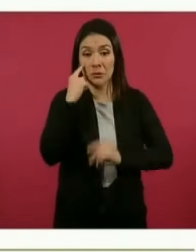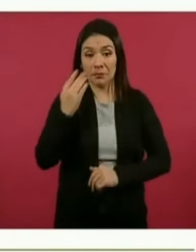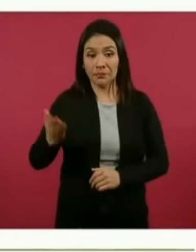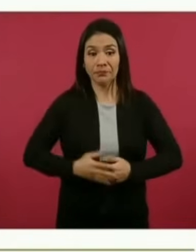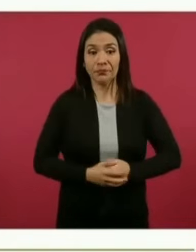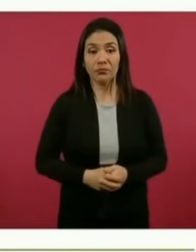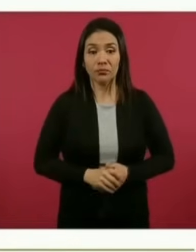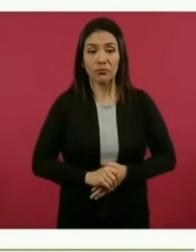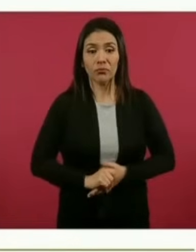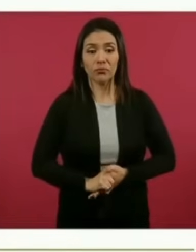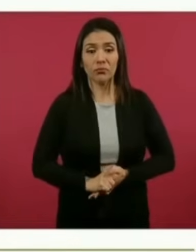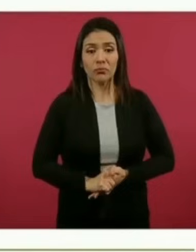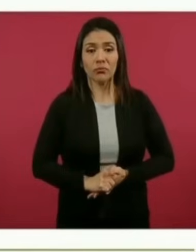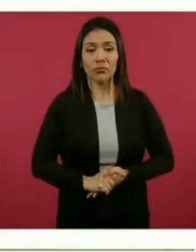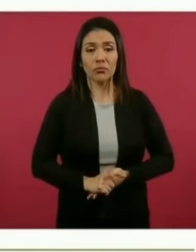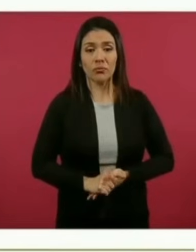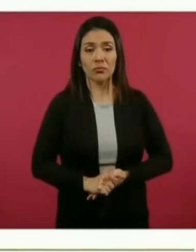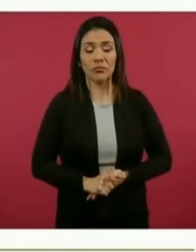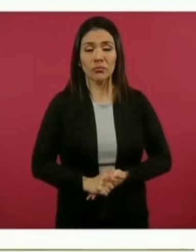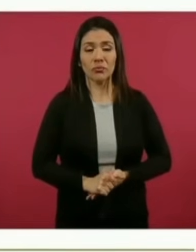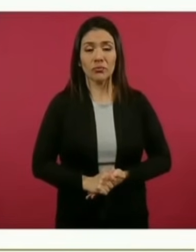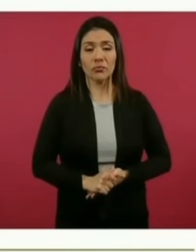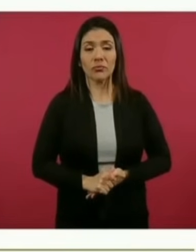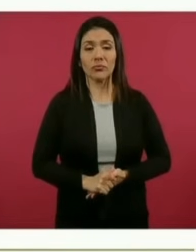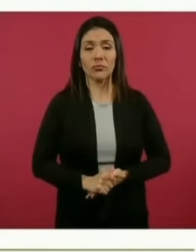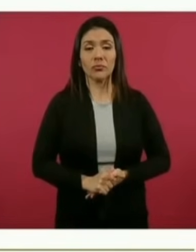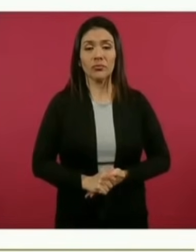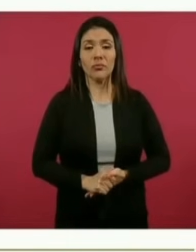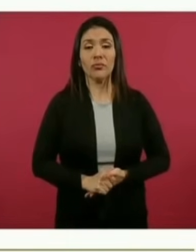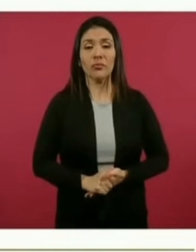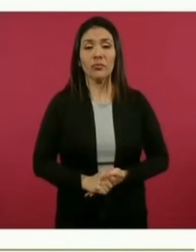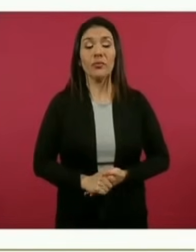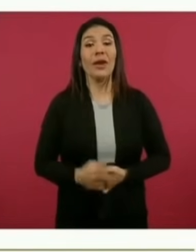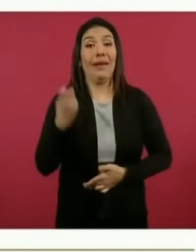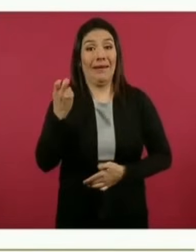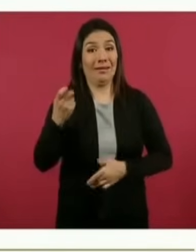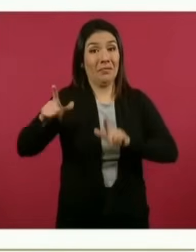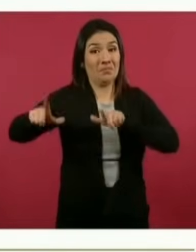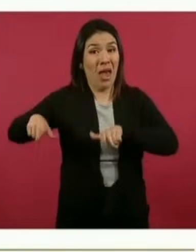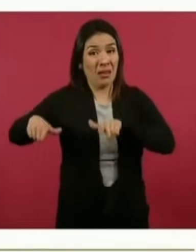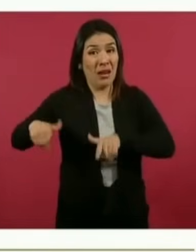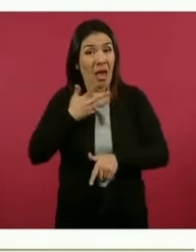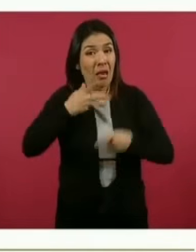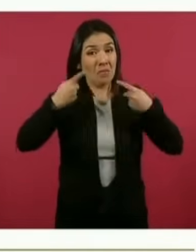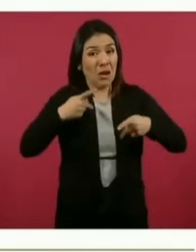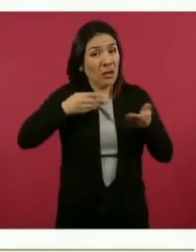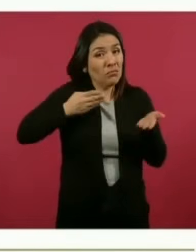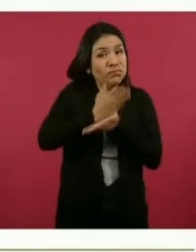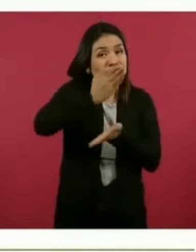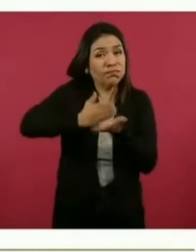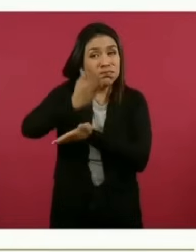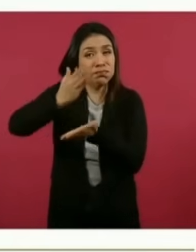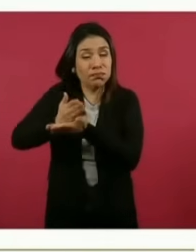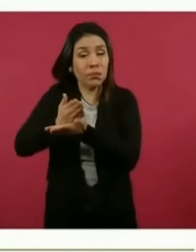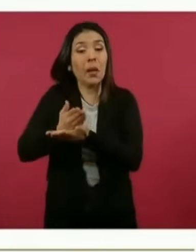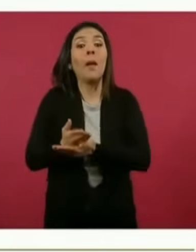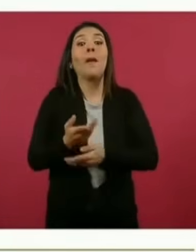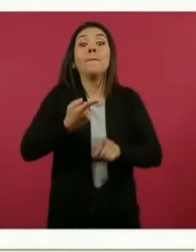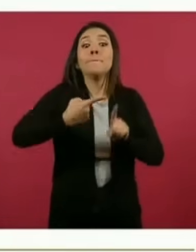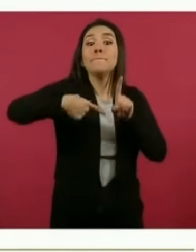125.400.000 páginas visitadas en esta plataforma, más la serie de posibles